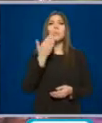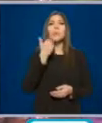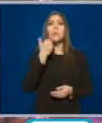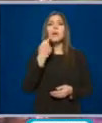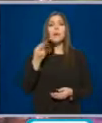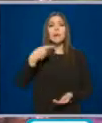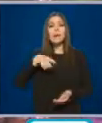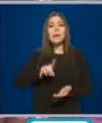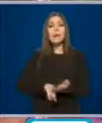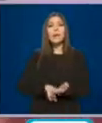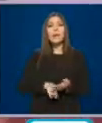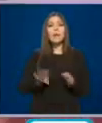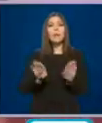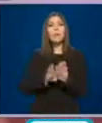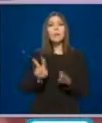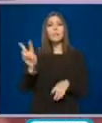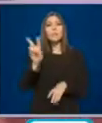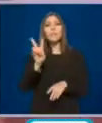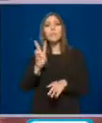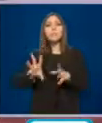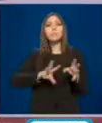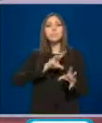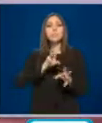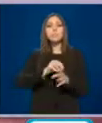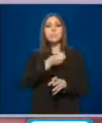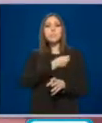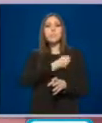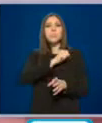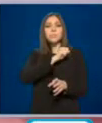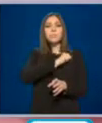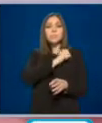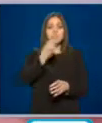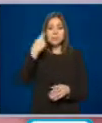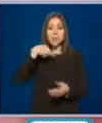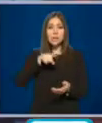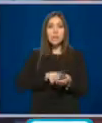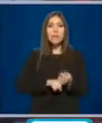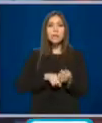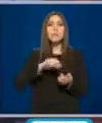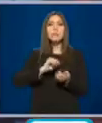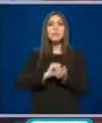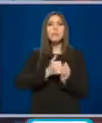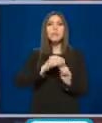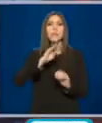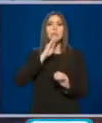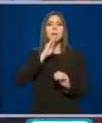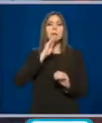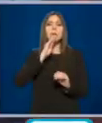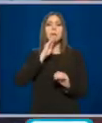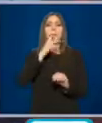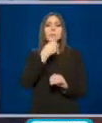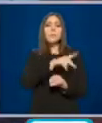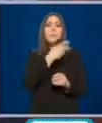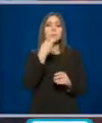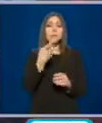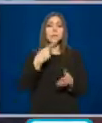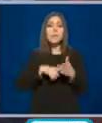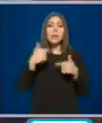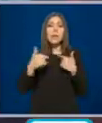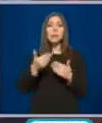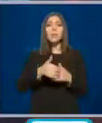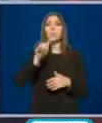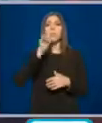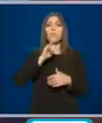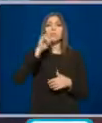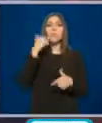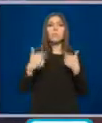nutrimentos adecuados, la que se va a deteriorar es la mamá. Eso, y entonces, Ok. ¿qué sí se vale comer durante esta etapa de la lactancia materna?